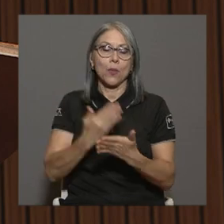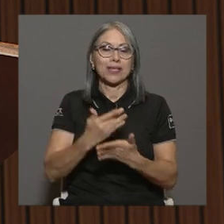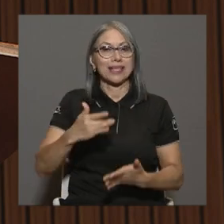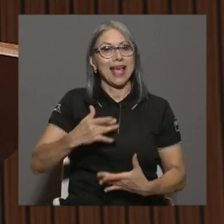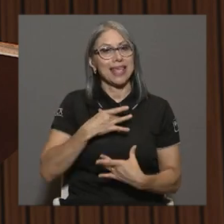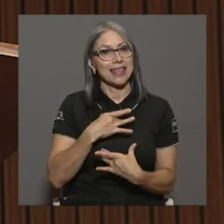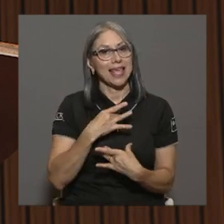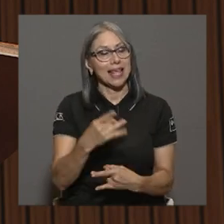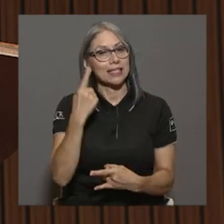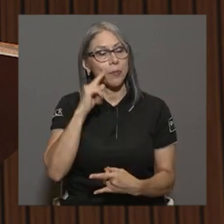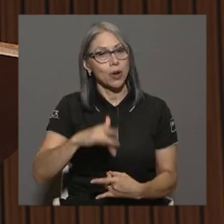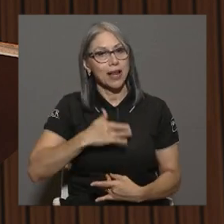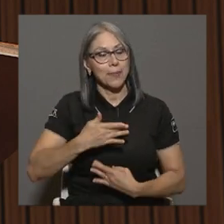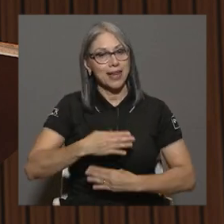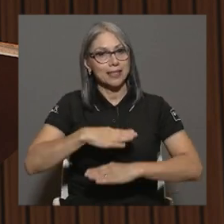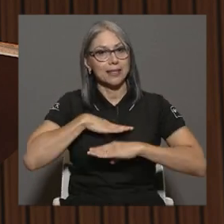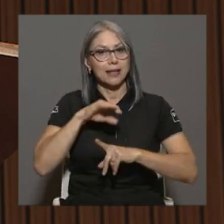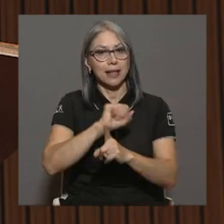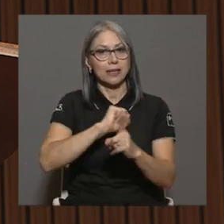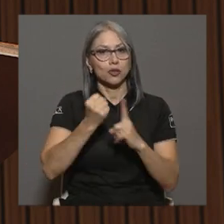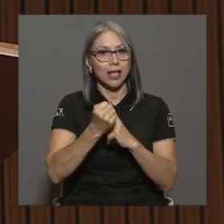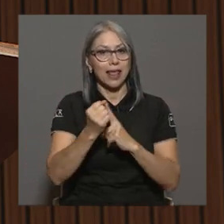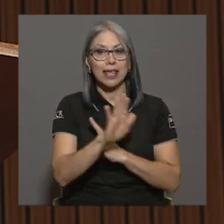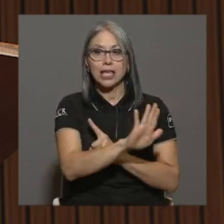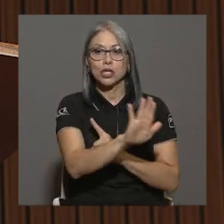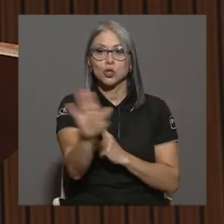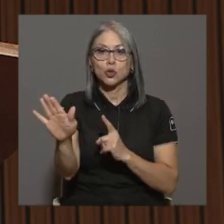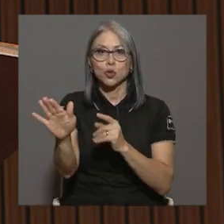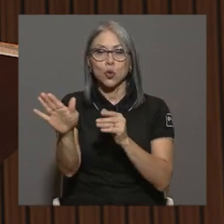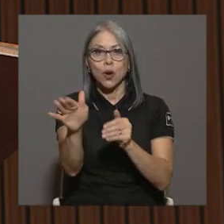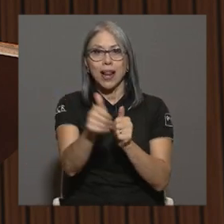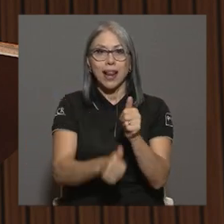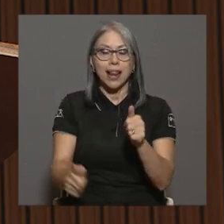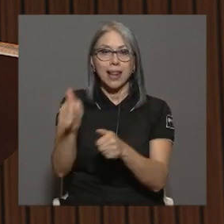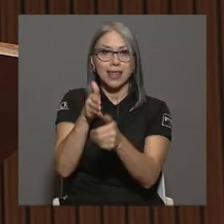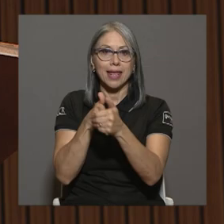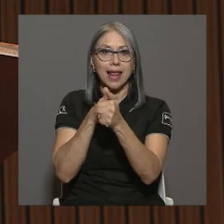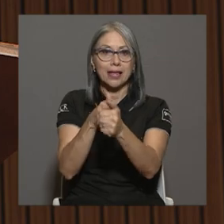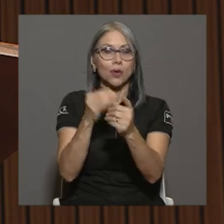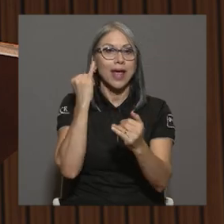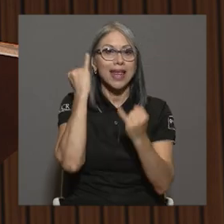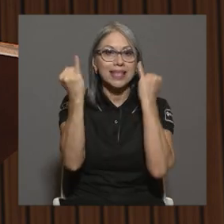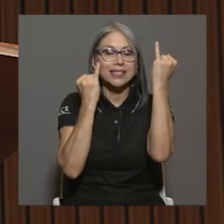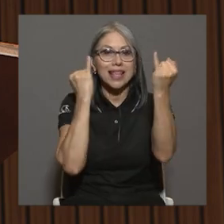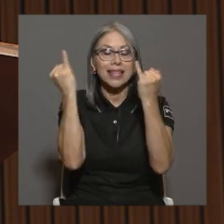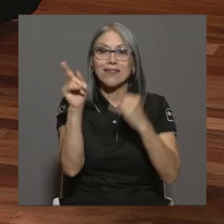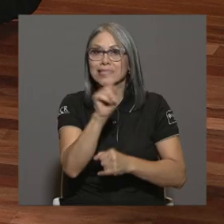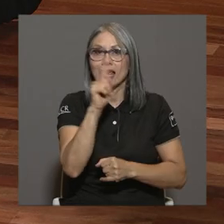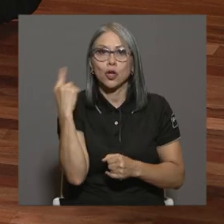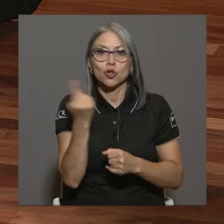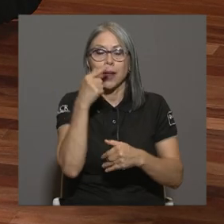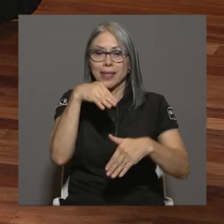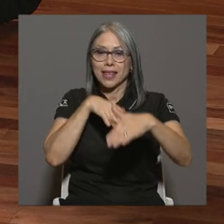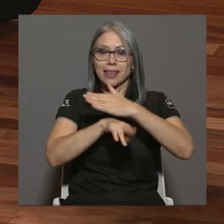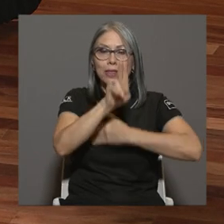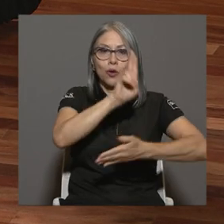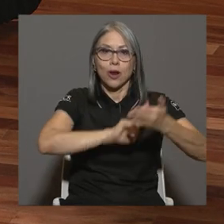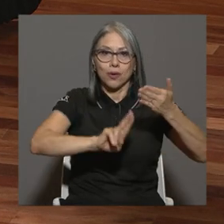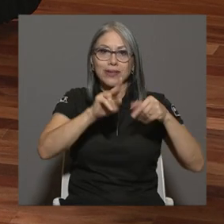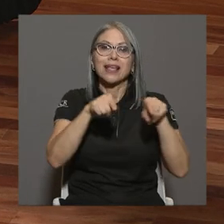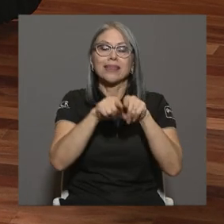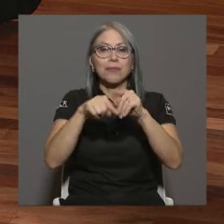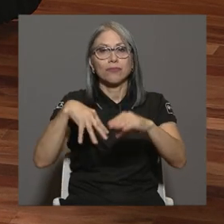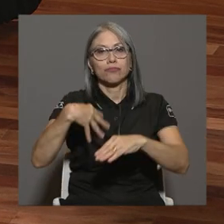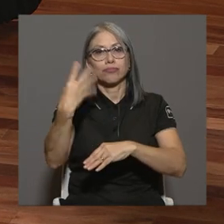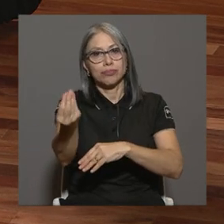sociedad y su liderazgo en iniciativas que trascienden las fronteras académicas.